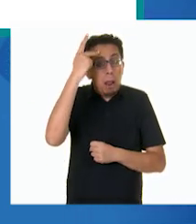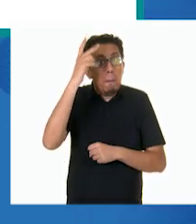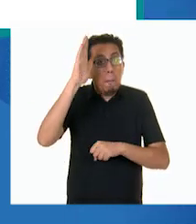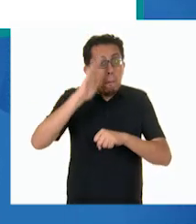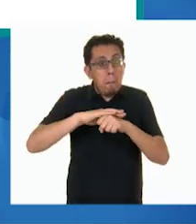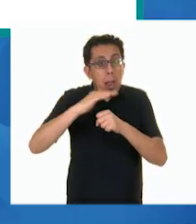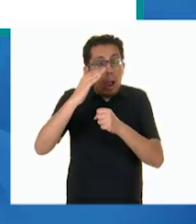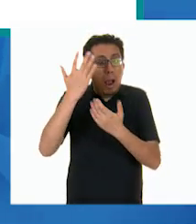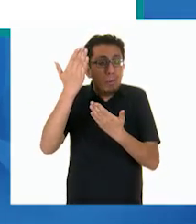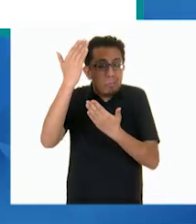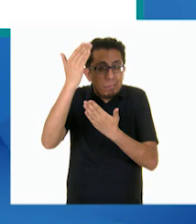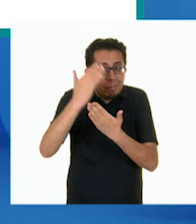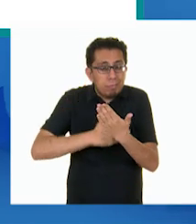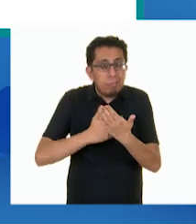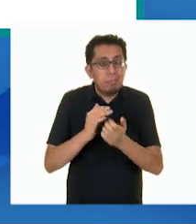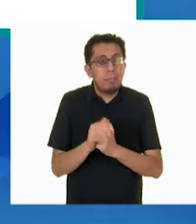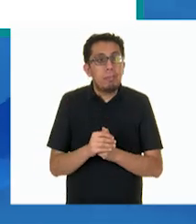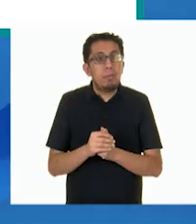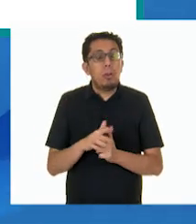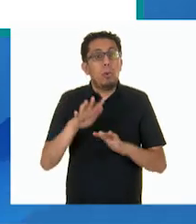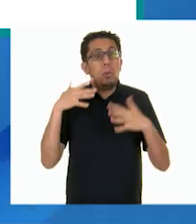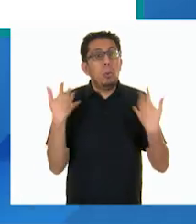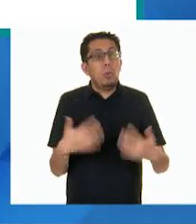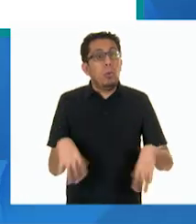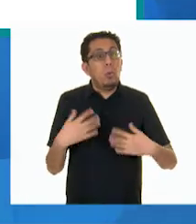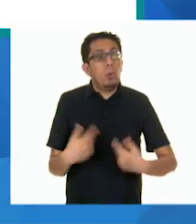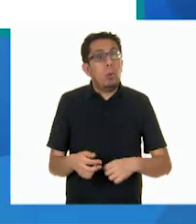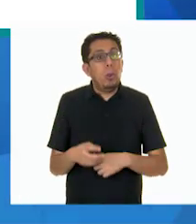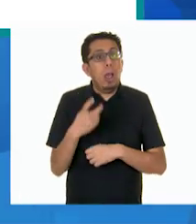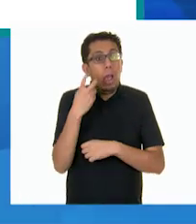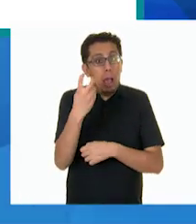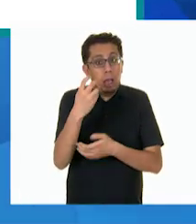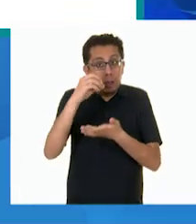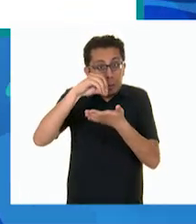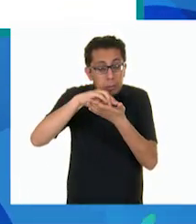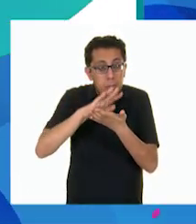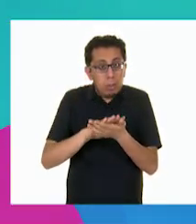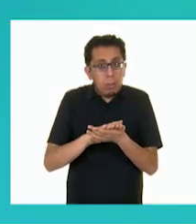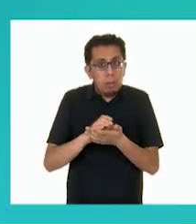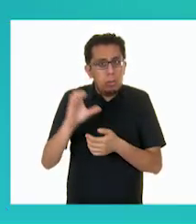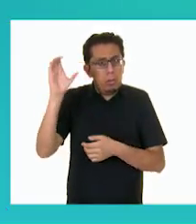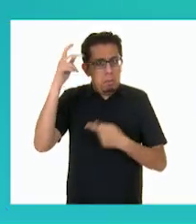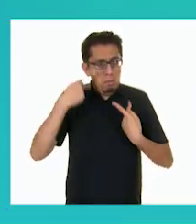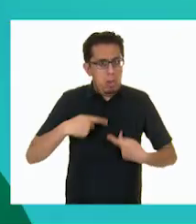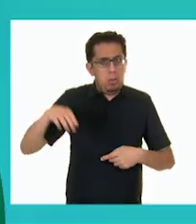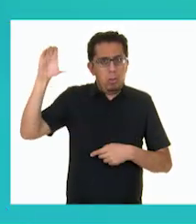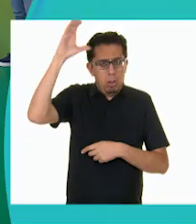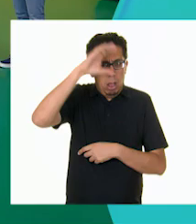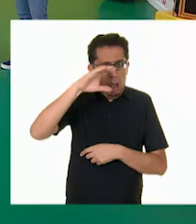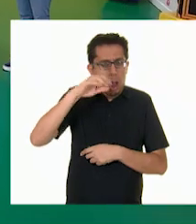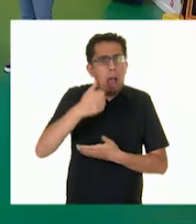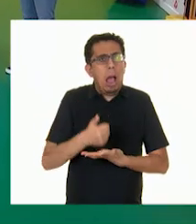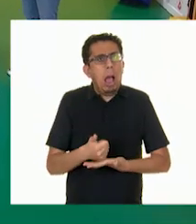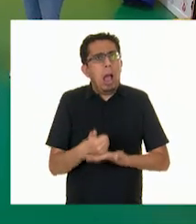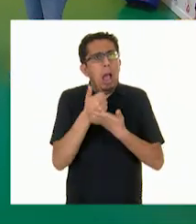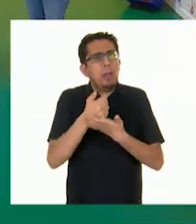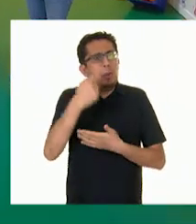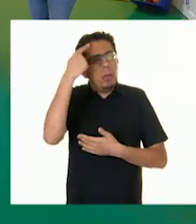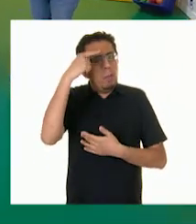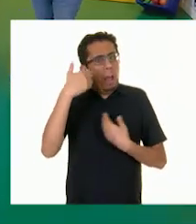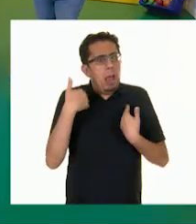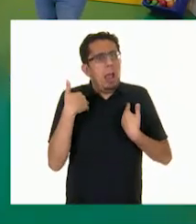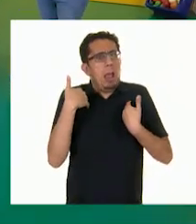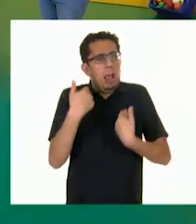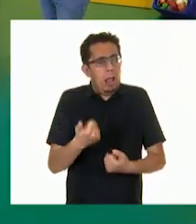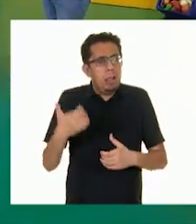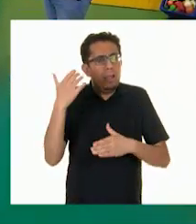más baja en ese ¿En registro. serio? ¿Viste ¡Guau! cómo este registro a los científicos les permite determinar ciertas cosas? Claro. Y no